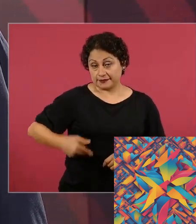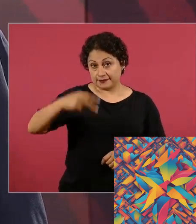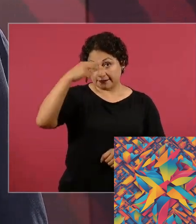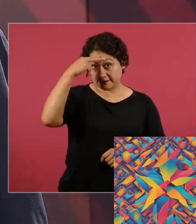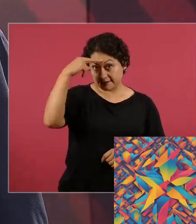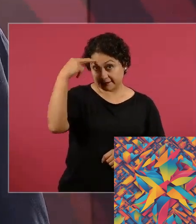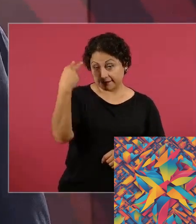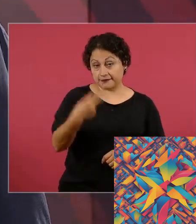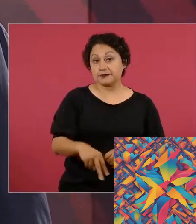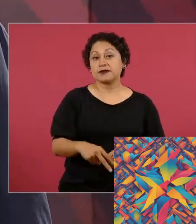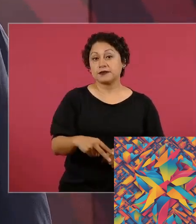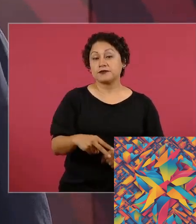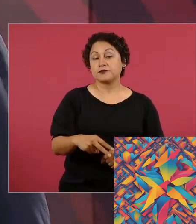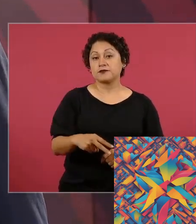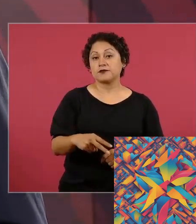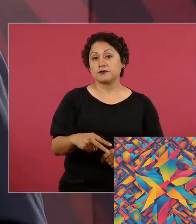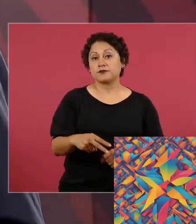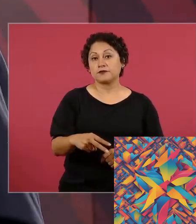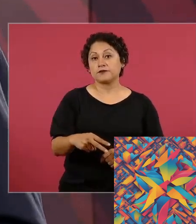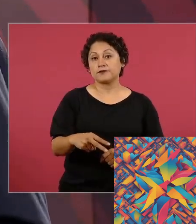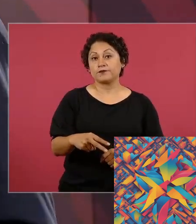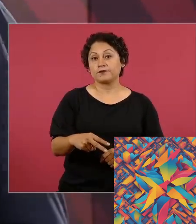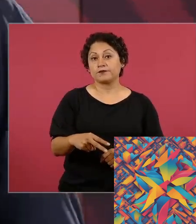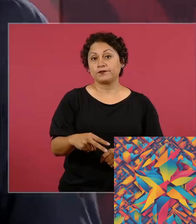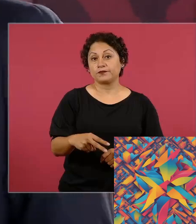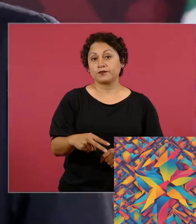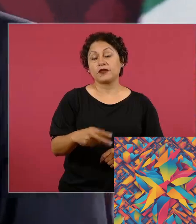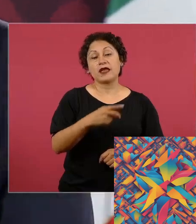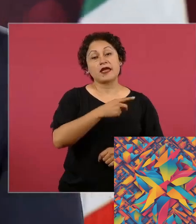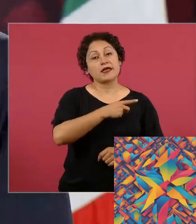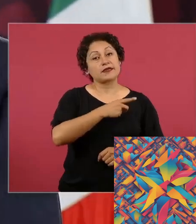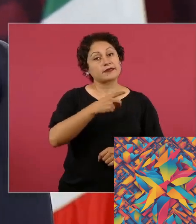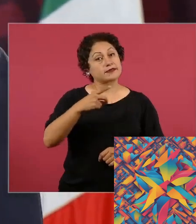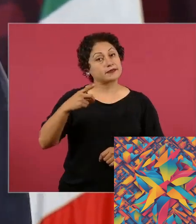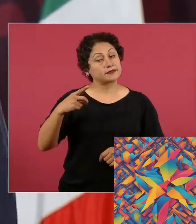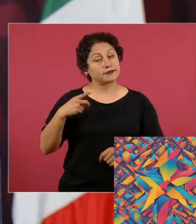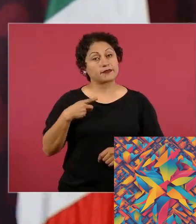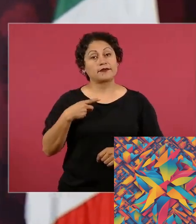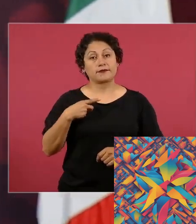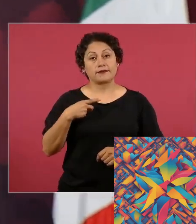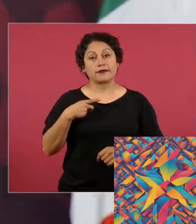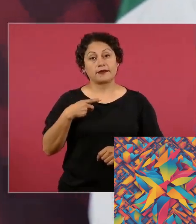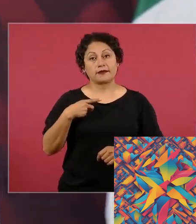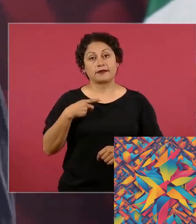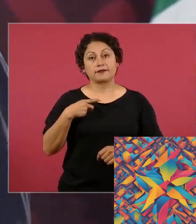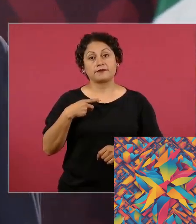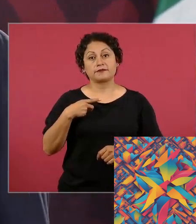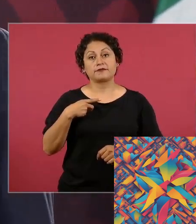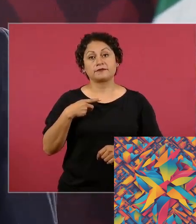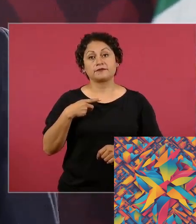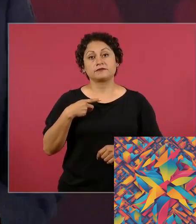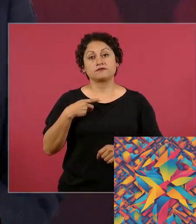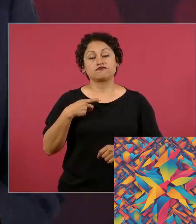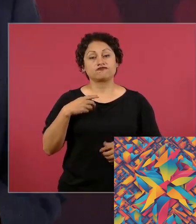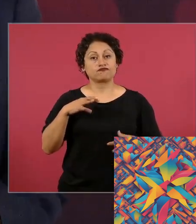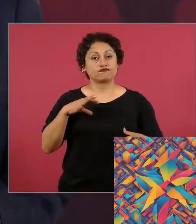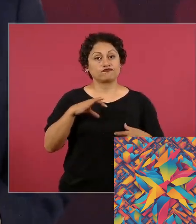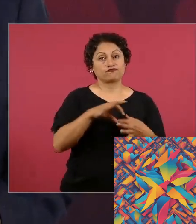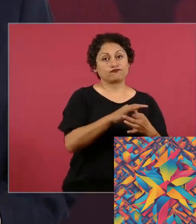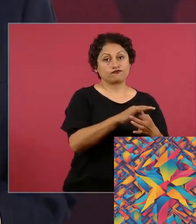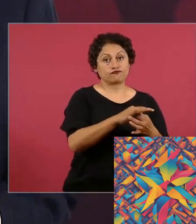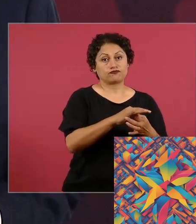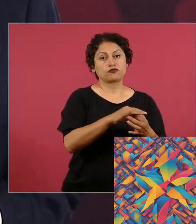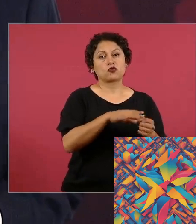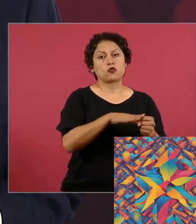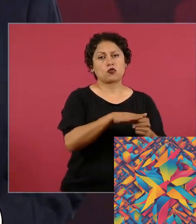Primero, la noticia pone en evidencia el legado de corrupción que permeó las administraciones pasadas. García Luna fue una